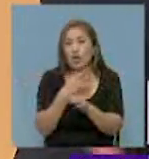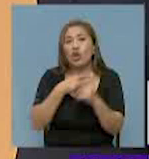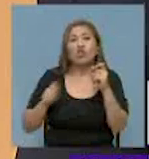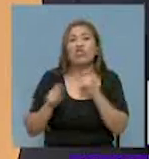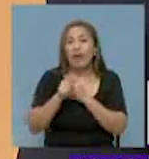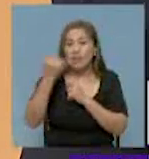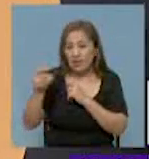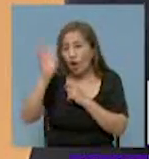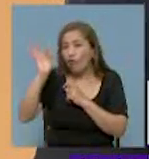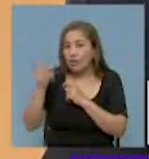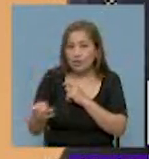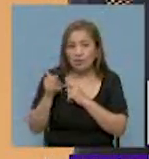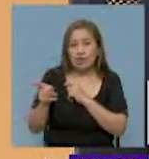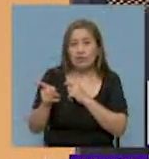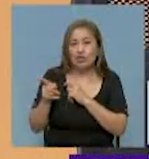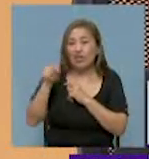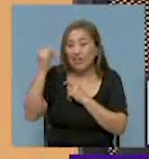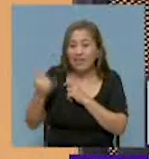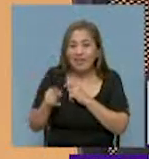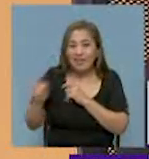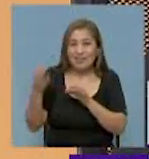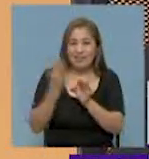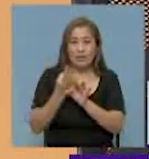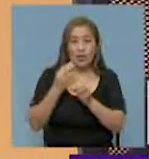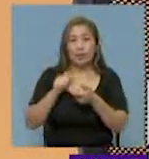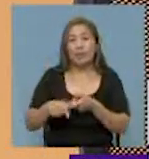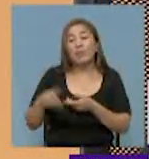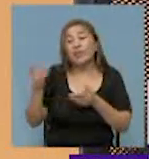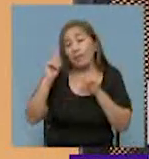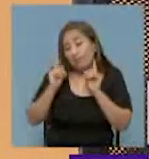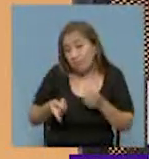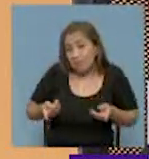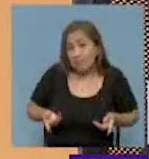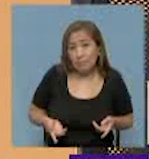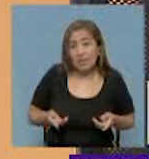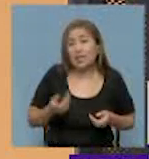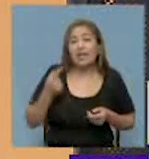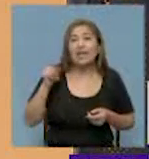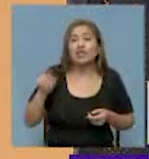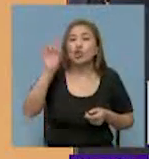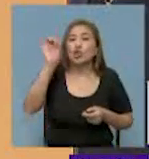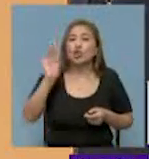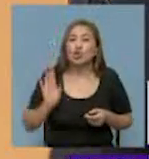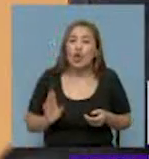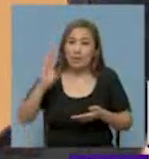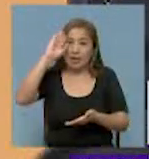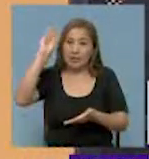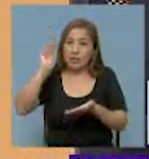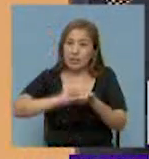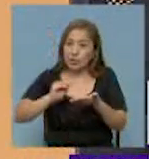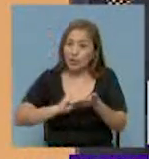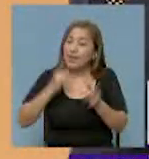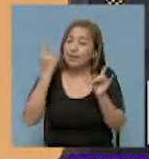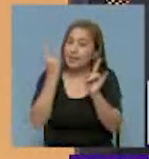de las diferentes lesiones y tiene a su cargo más allá por supuesto esto es solo en lo administrativo porque siempre